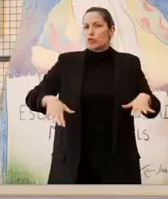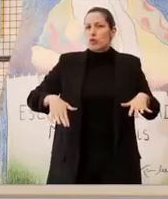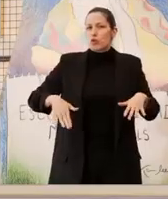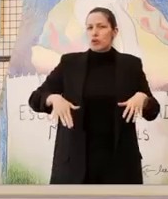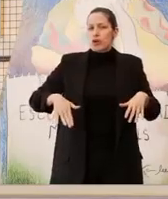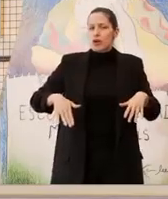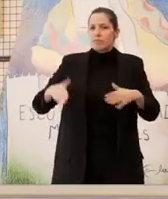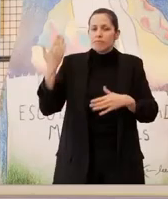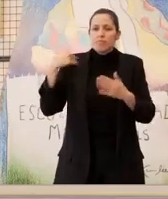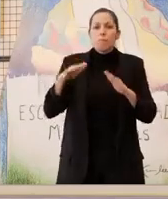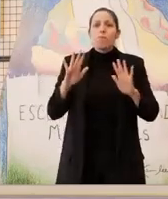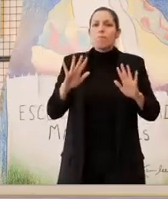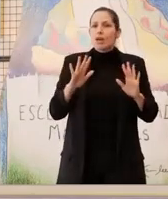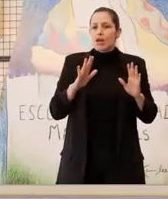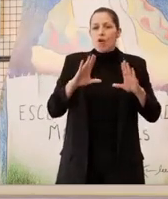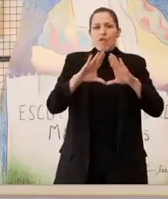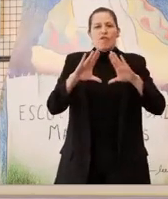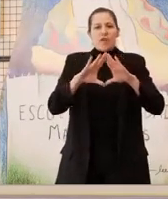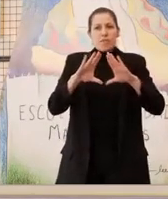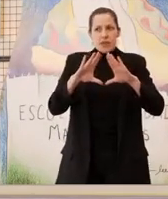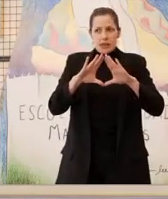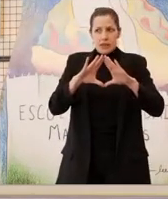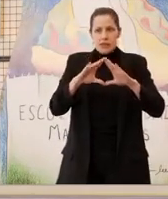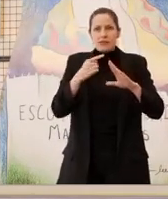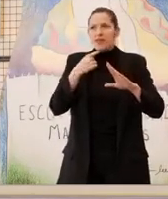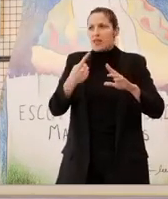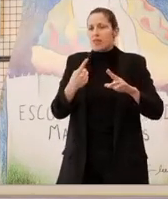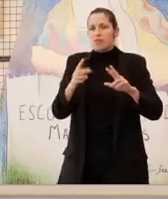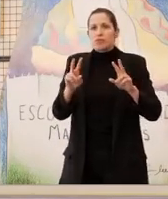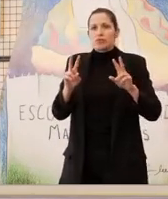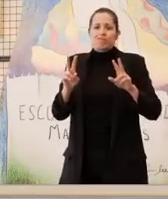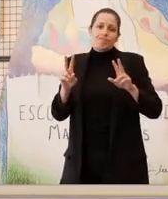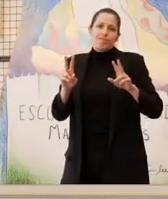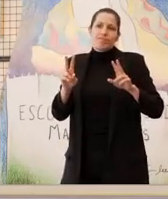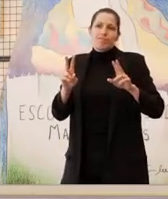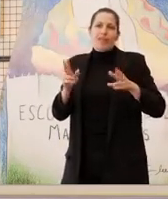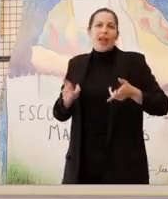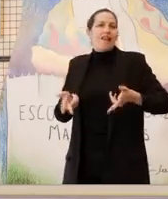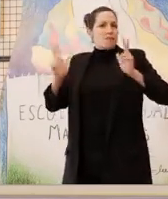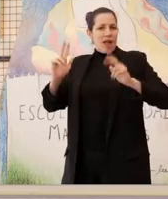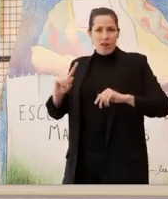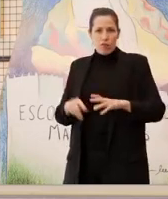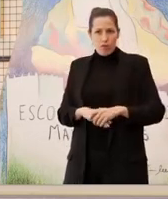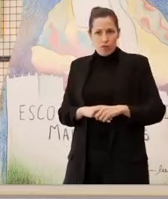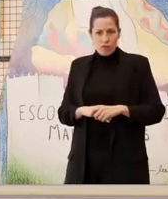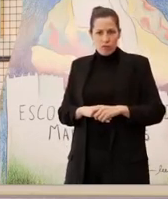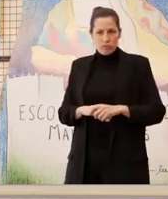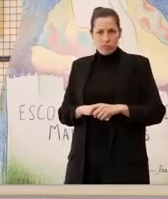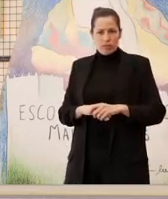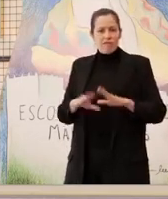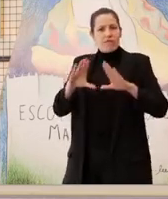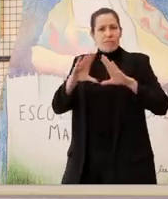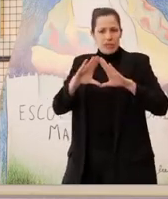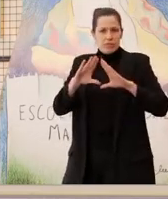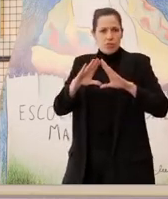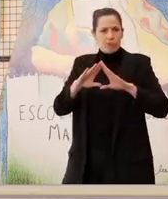feministas que no nos reclamamos del feminismo liberal que nos reclamamos de un feminismo mucho más radical donde